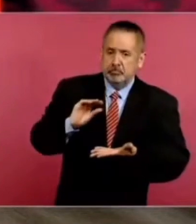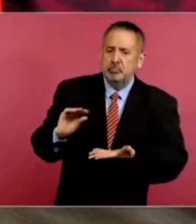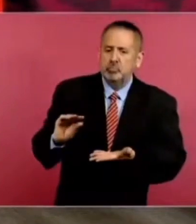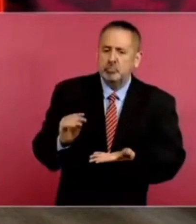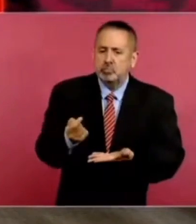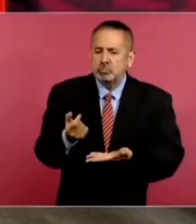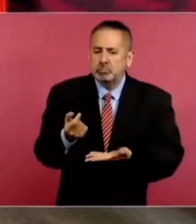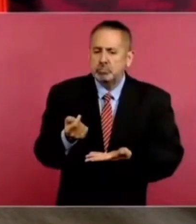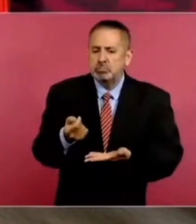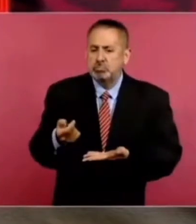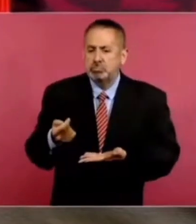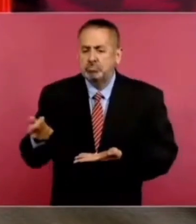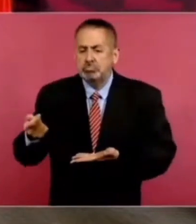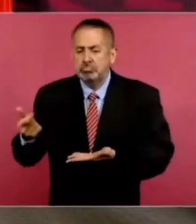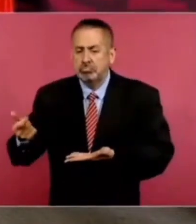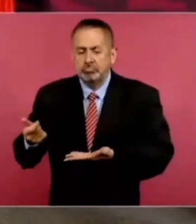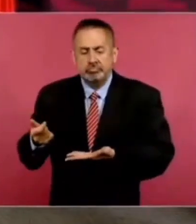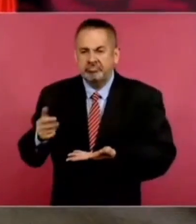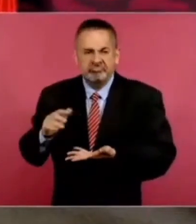más